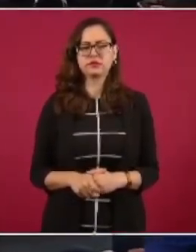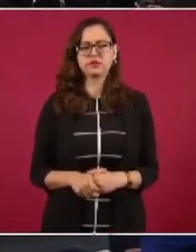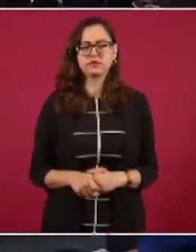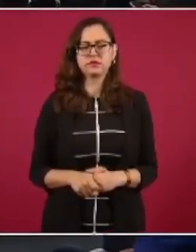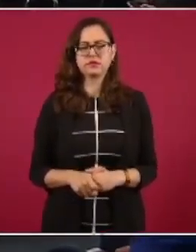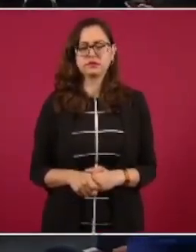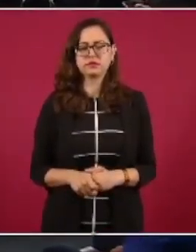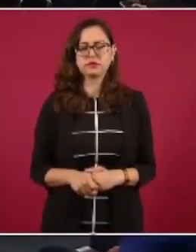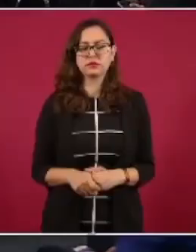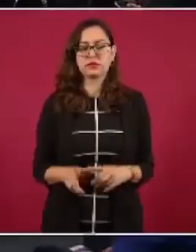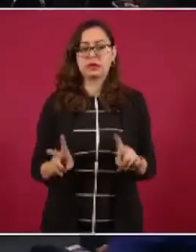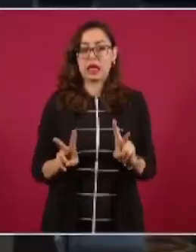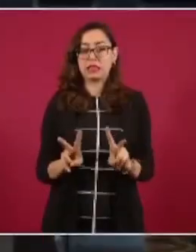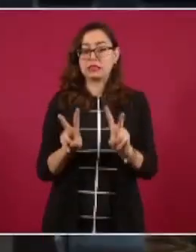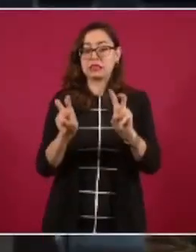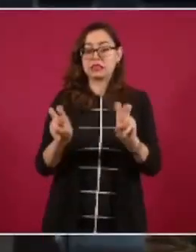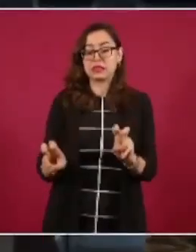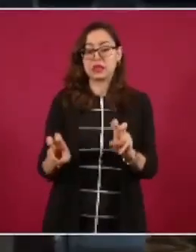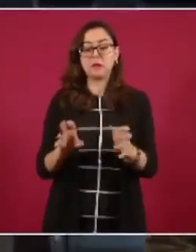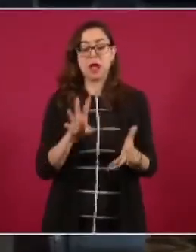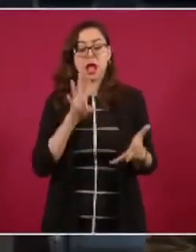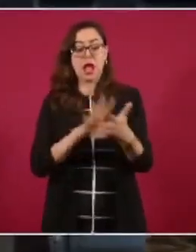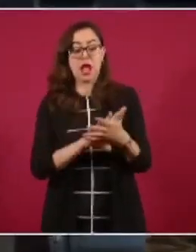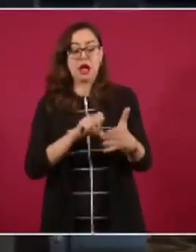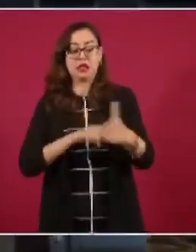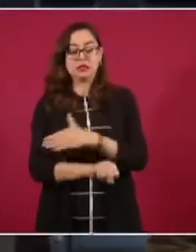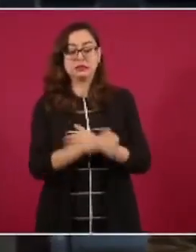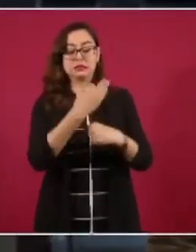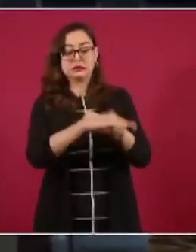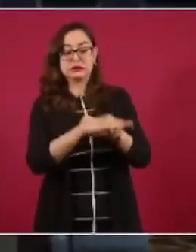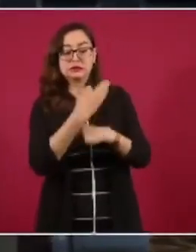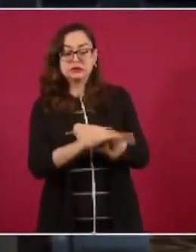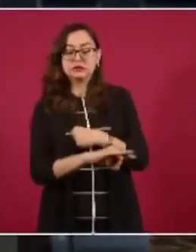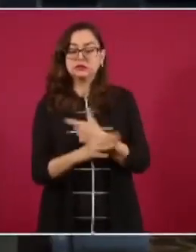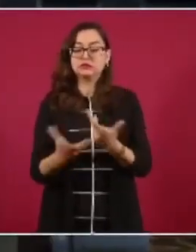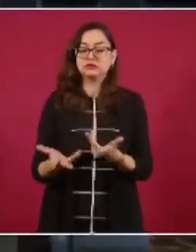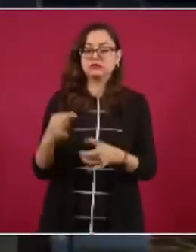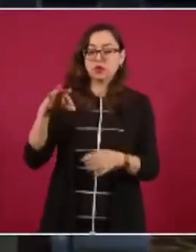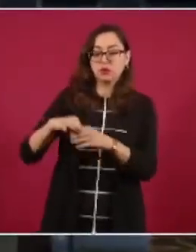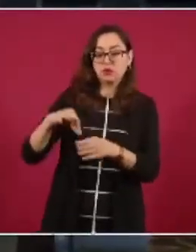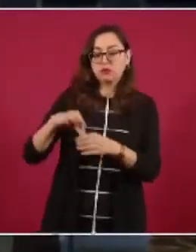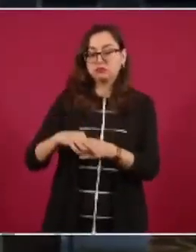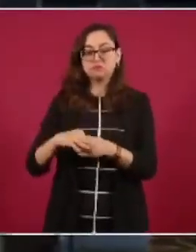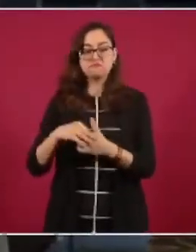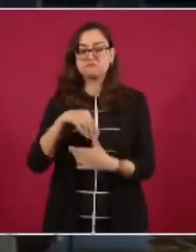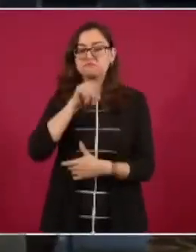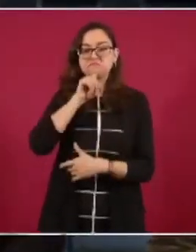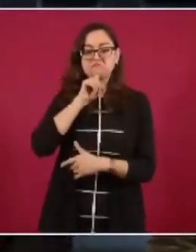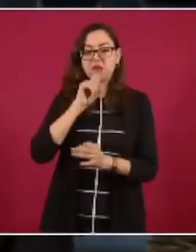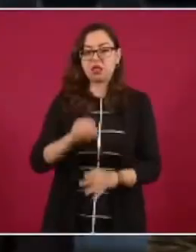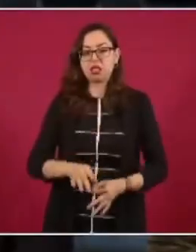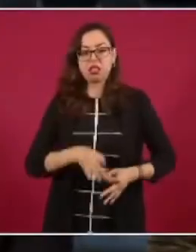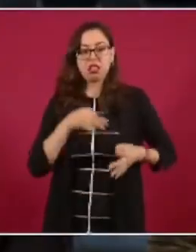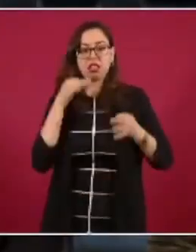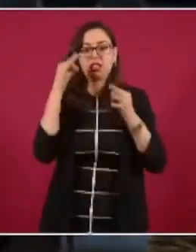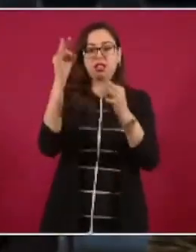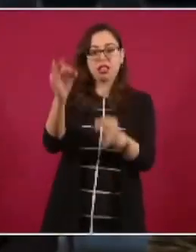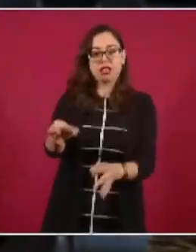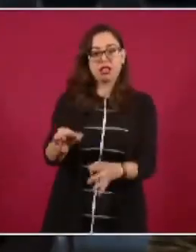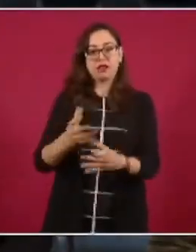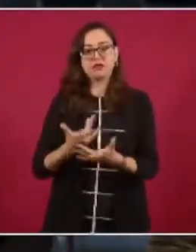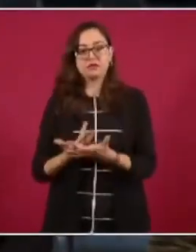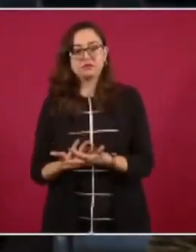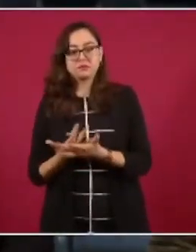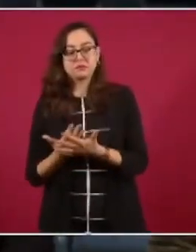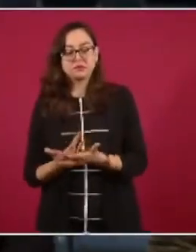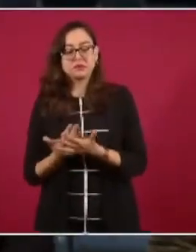prisión preventiva oficiosa por la Corte, una discusión que causó interés nacional, no solamente por